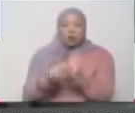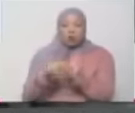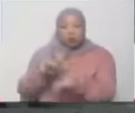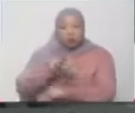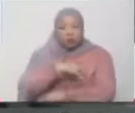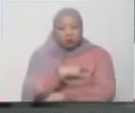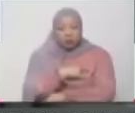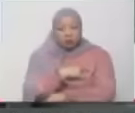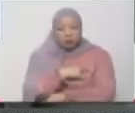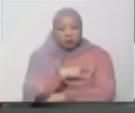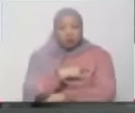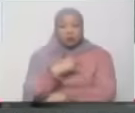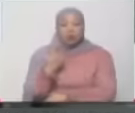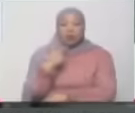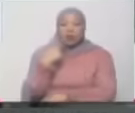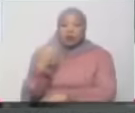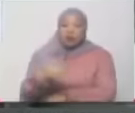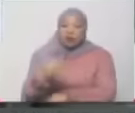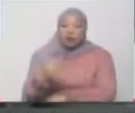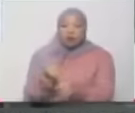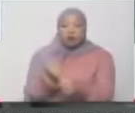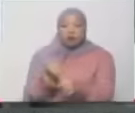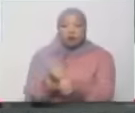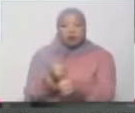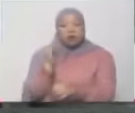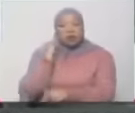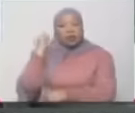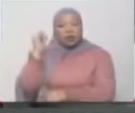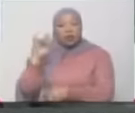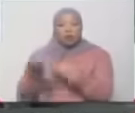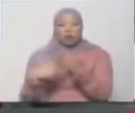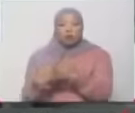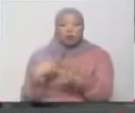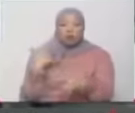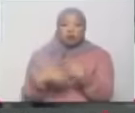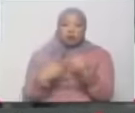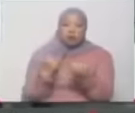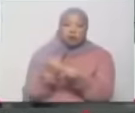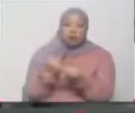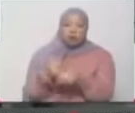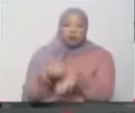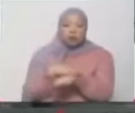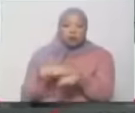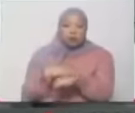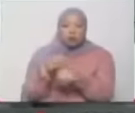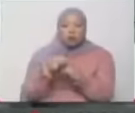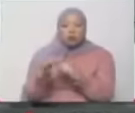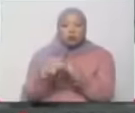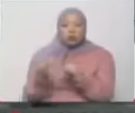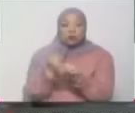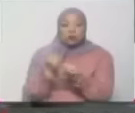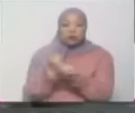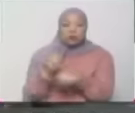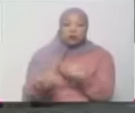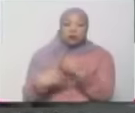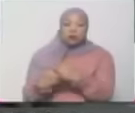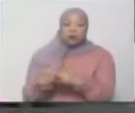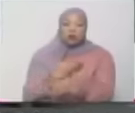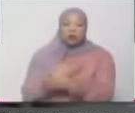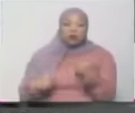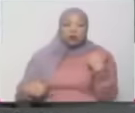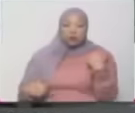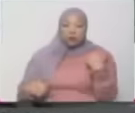universidad. Es decir, es real que existe una aldea universitaria en todos los municipios del país. Yo lo que diría, presidente,